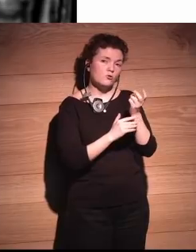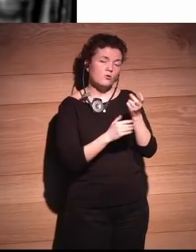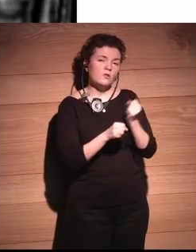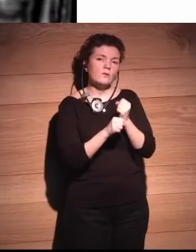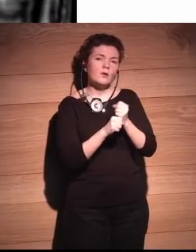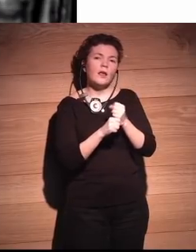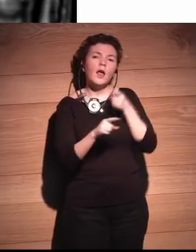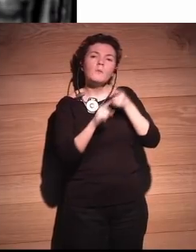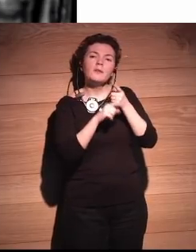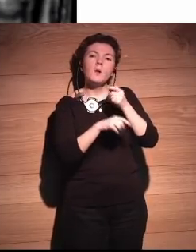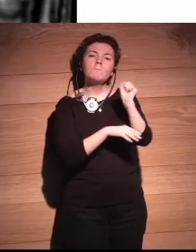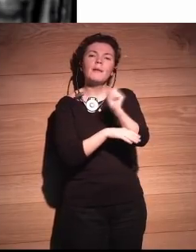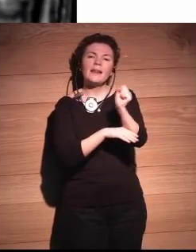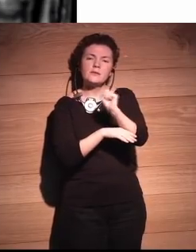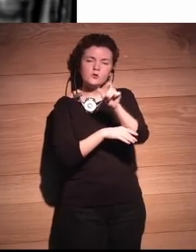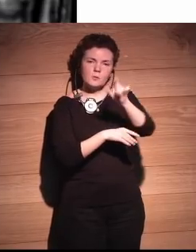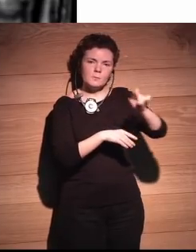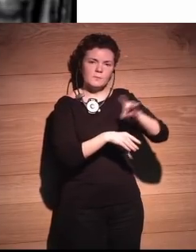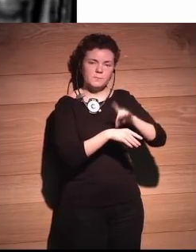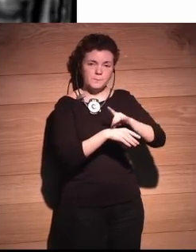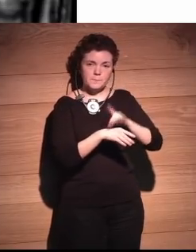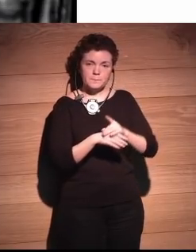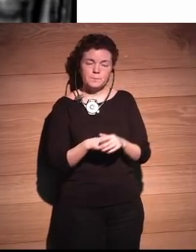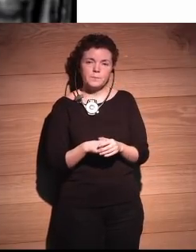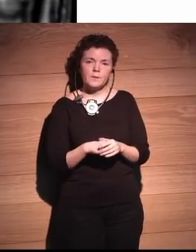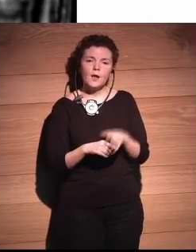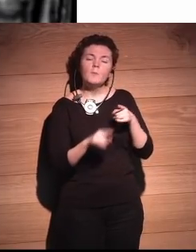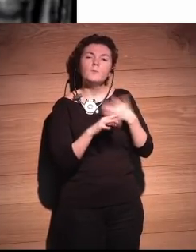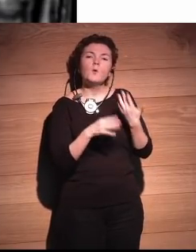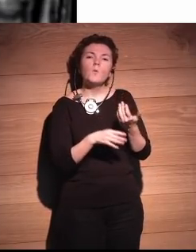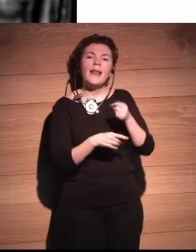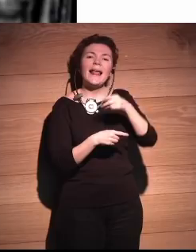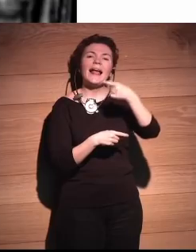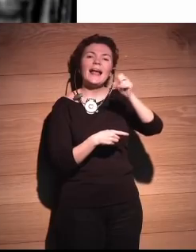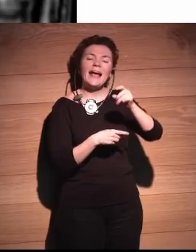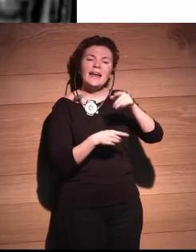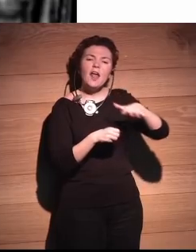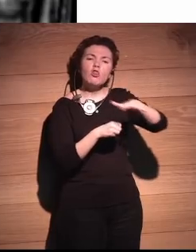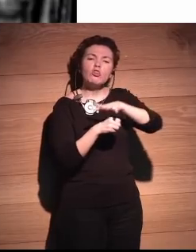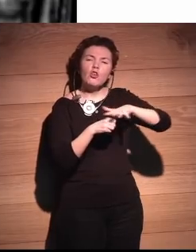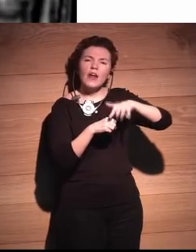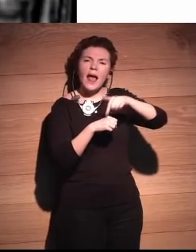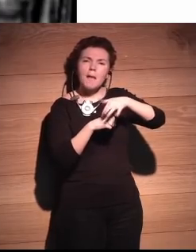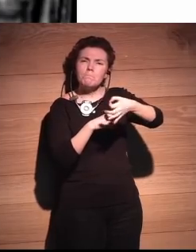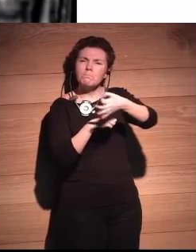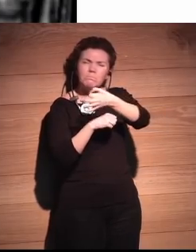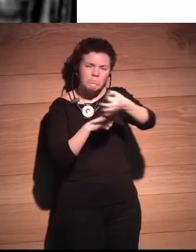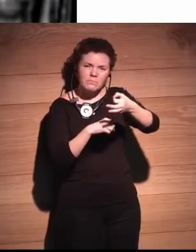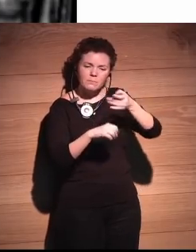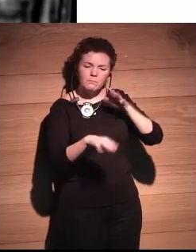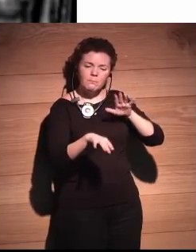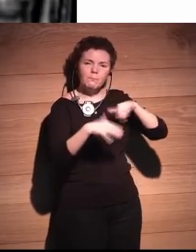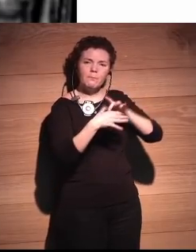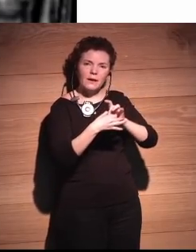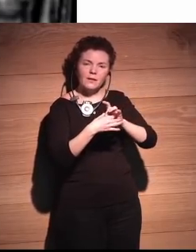cabo. Tratar el Parkinson en pacientes. Y se trataba de llevar el gen a la parte concreta del cerebro donde sabíamos que había una patología.